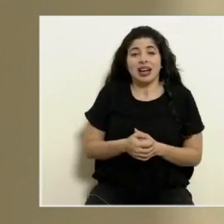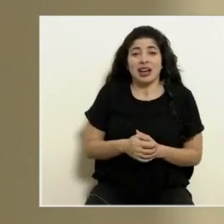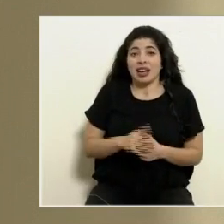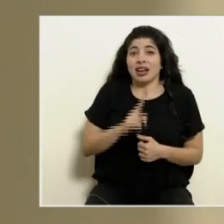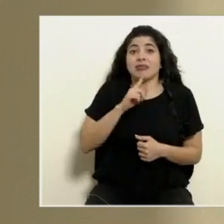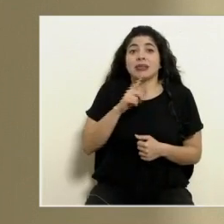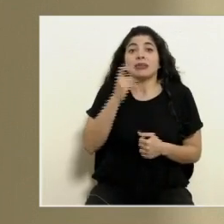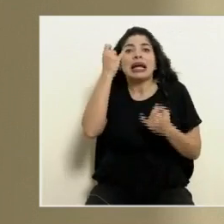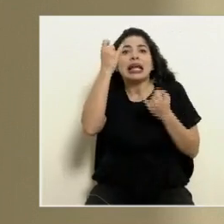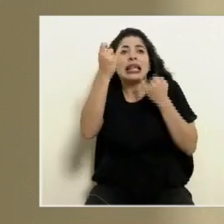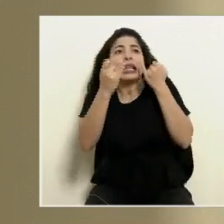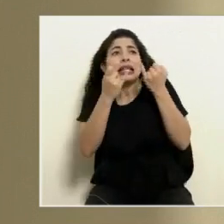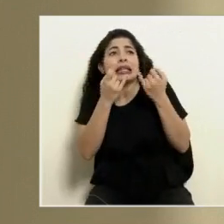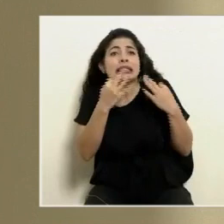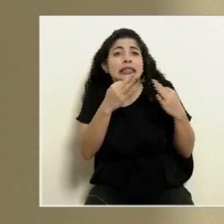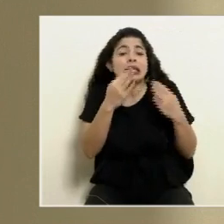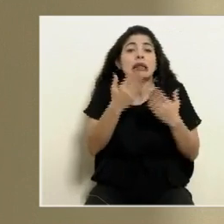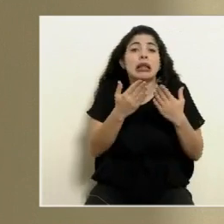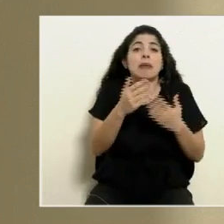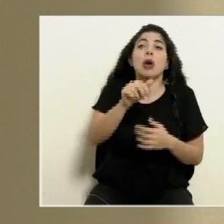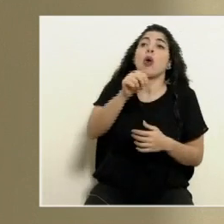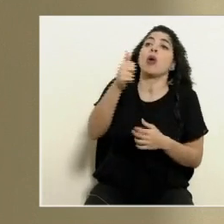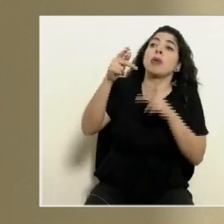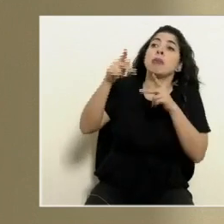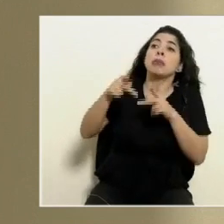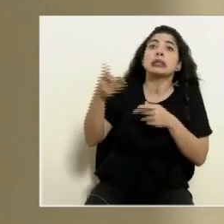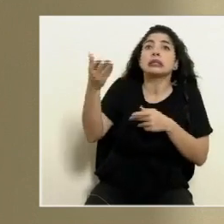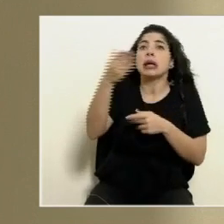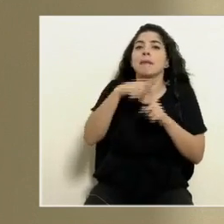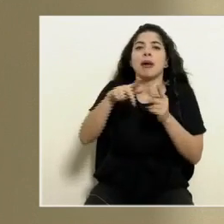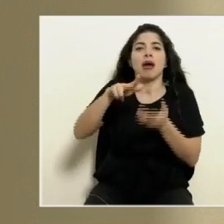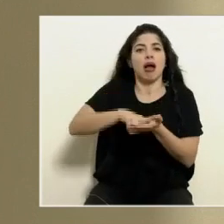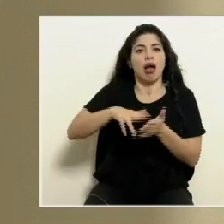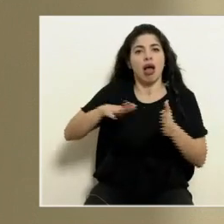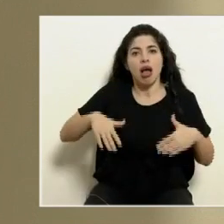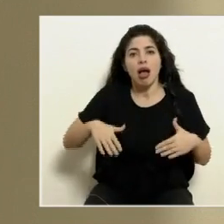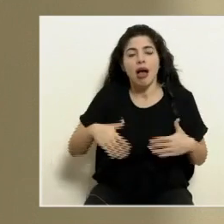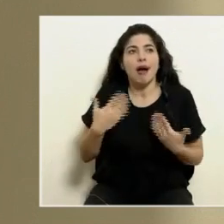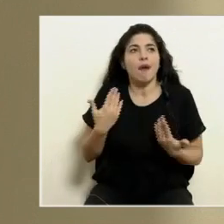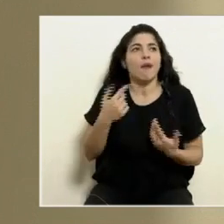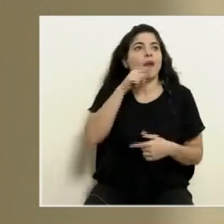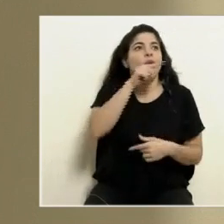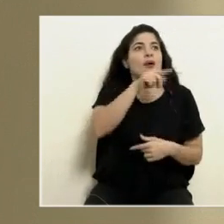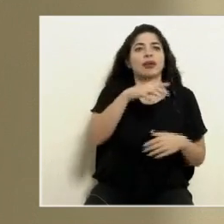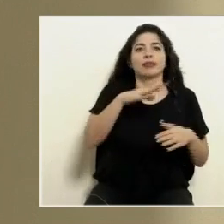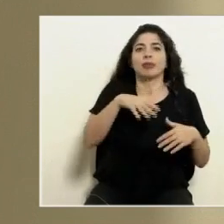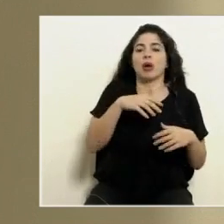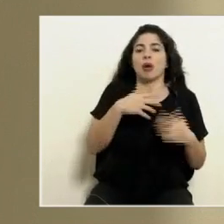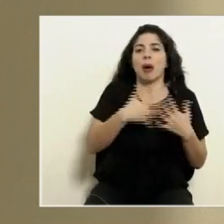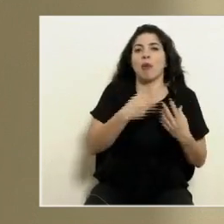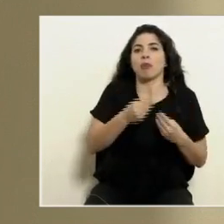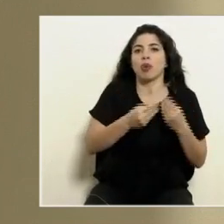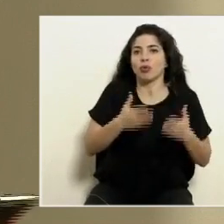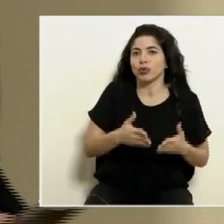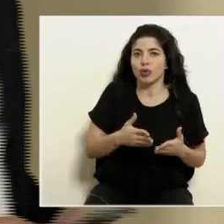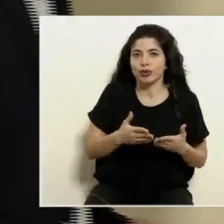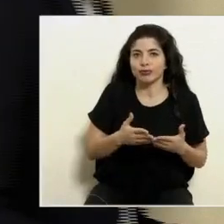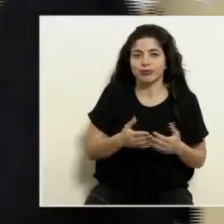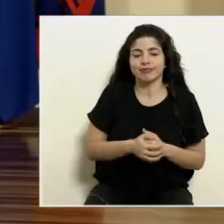simplemente iniciativas, ¿verdad?, tal vez de algún terciario, algún intermediario, pero no cuentan con el aval de la compañía que los produce.